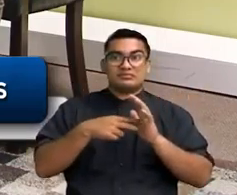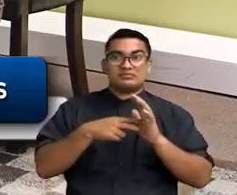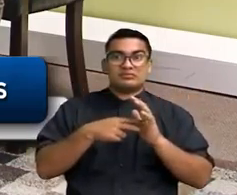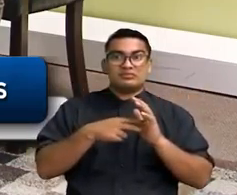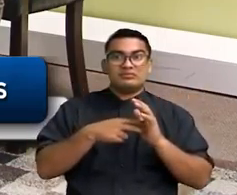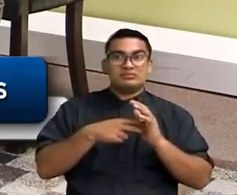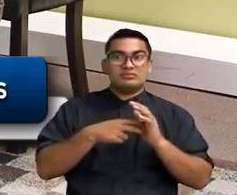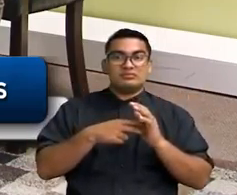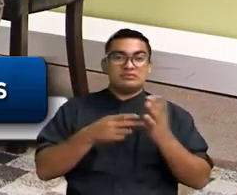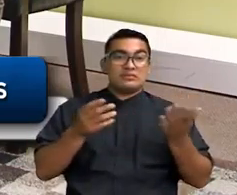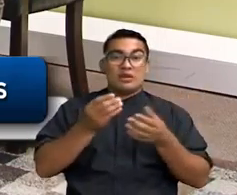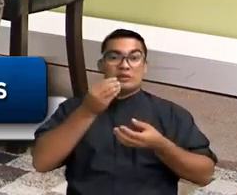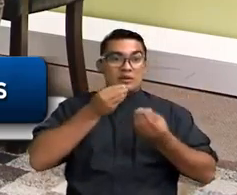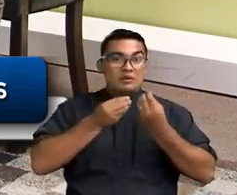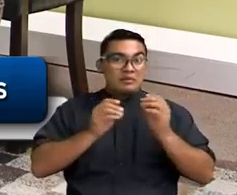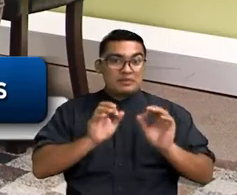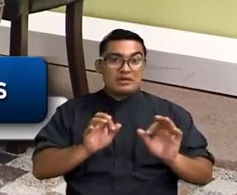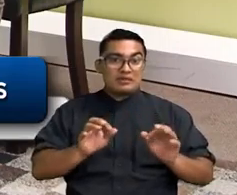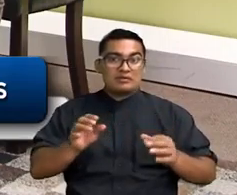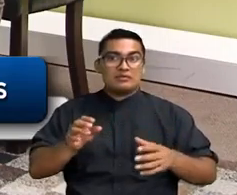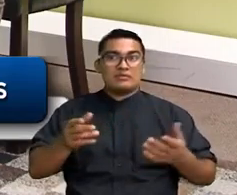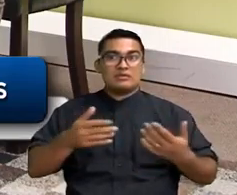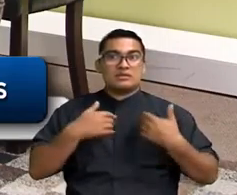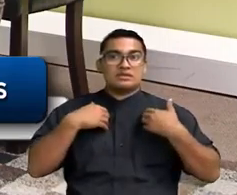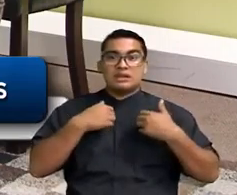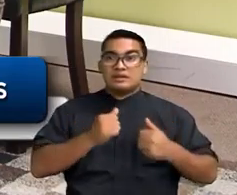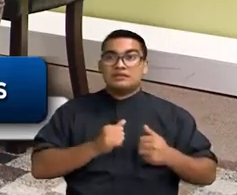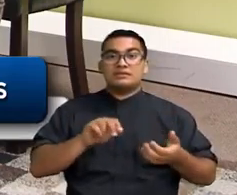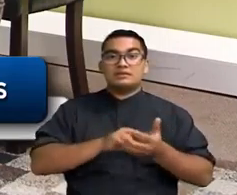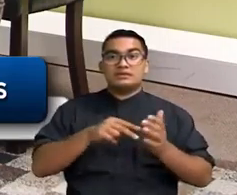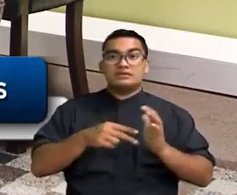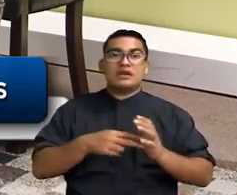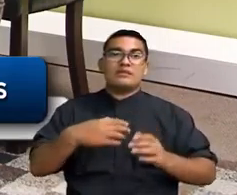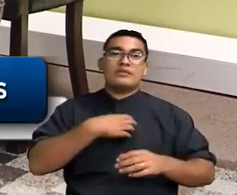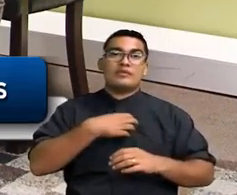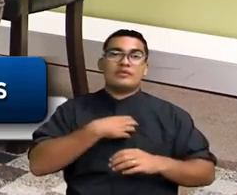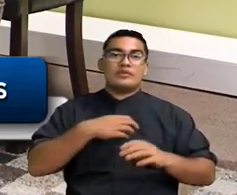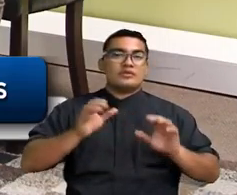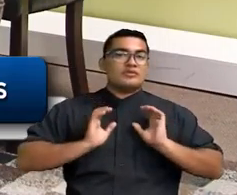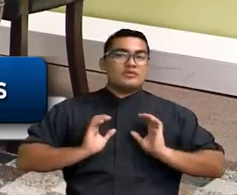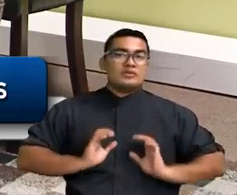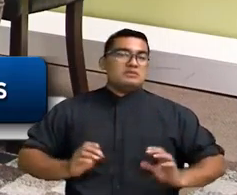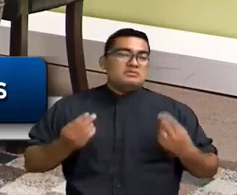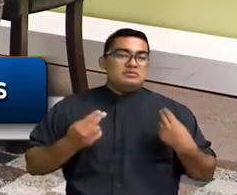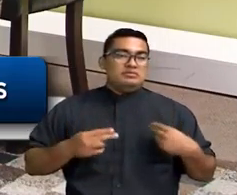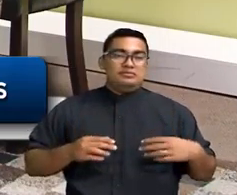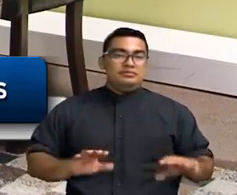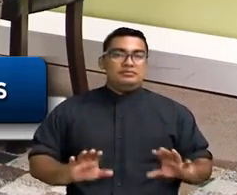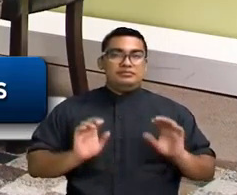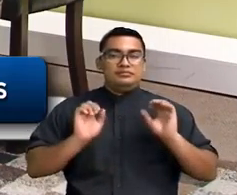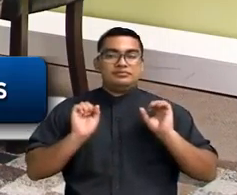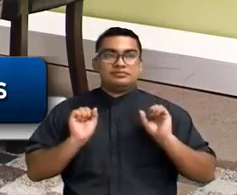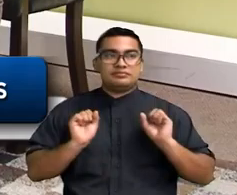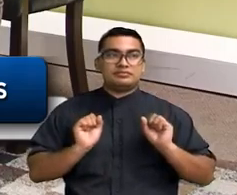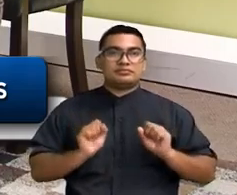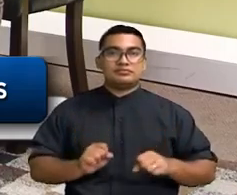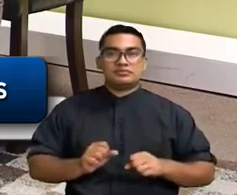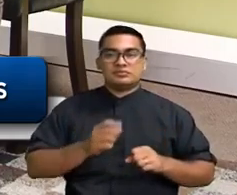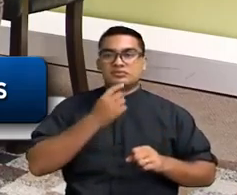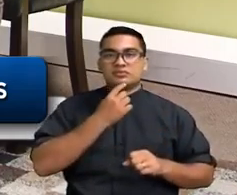haya alimentado bien o que no haya hecho ejercicio, sino que es parte de su anatomía normal que lo conllevó a